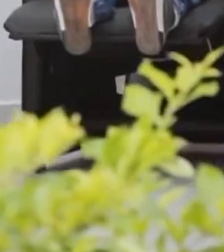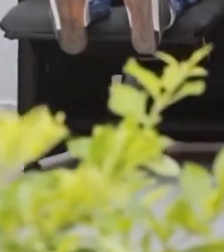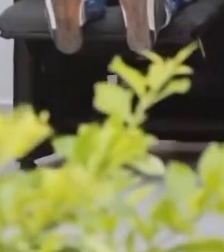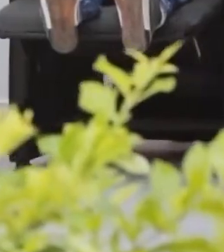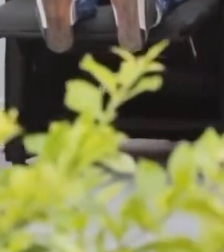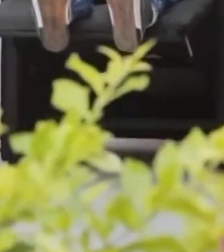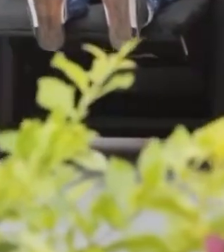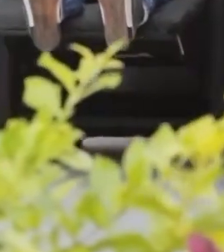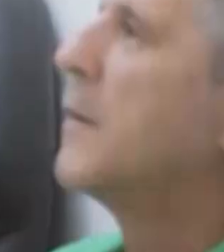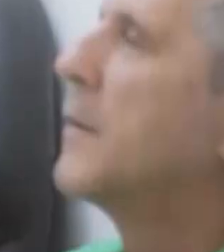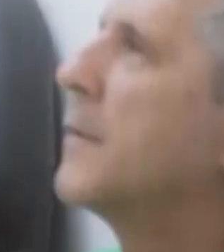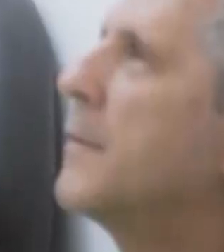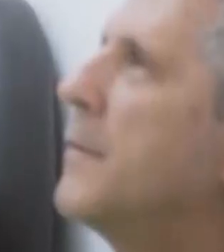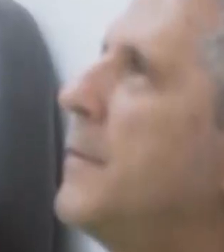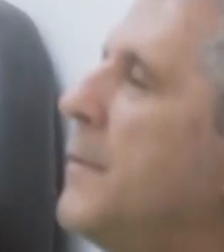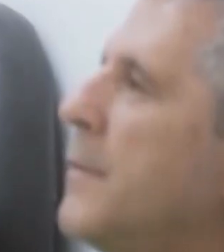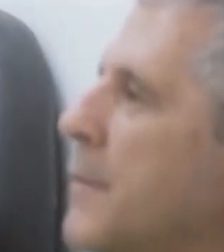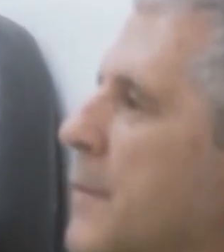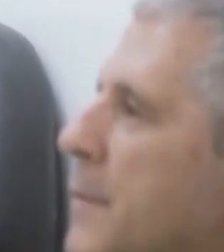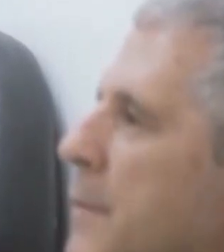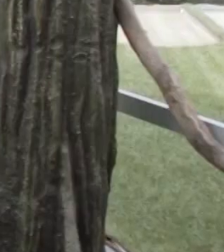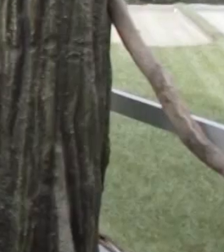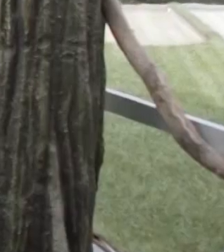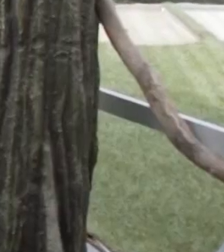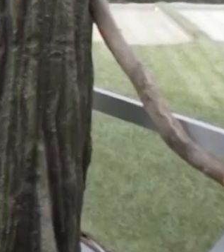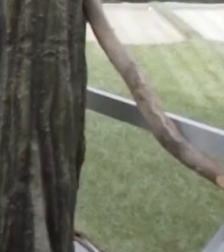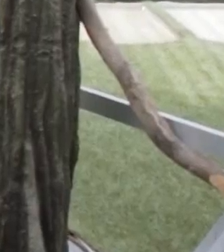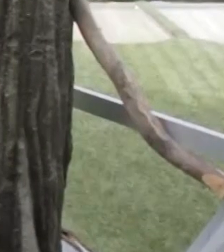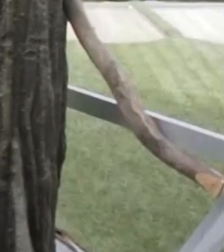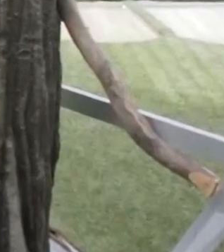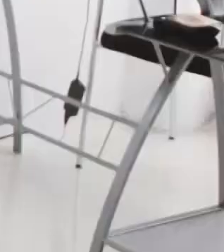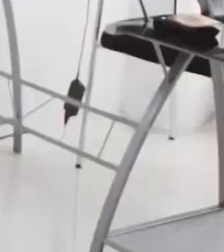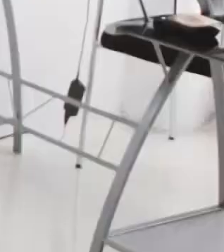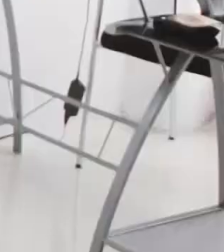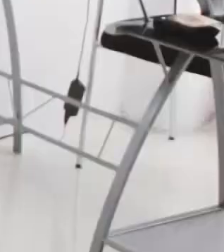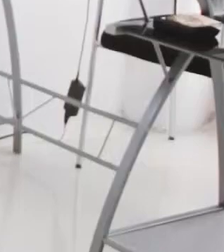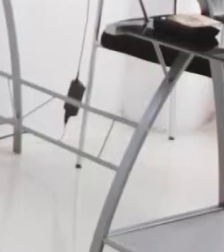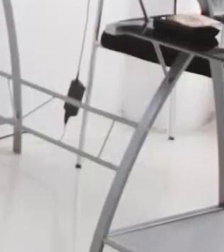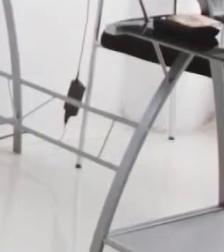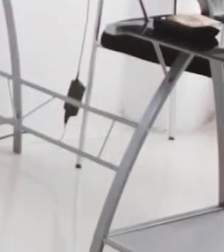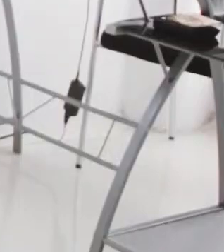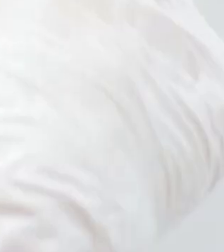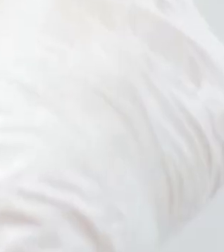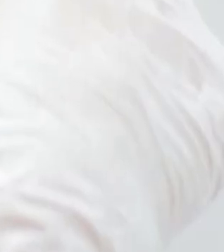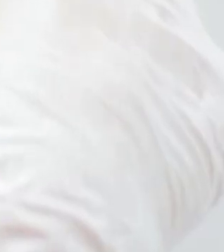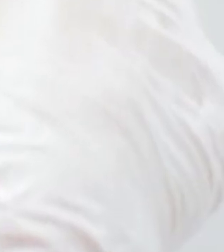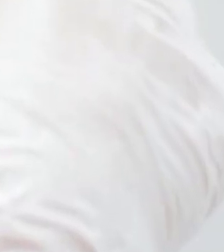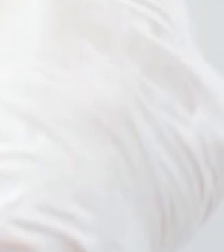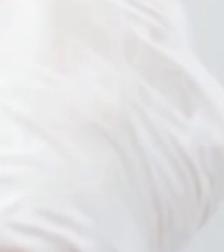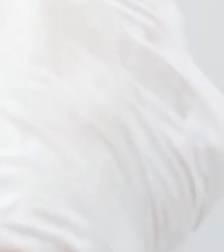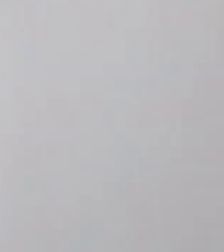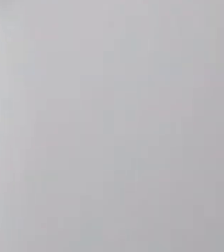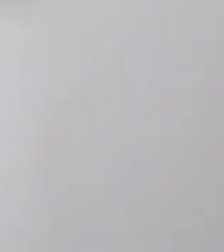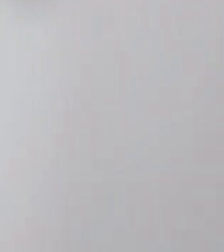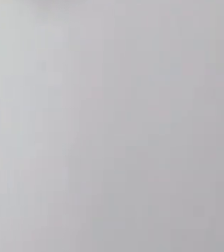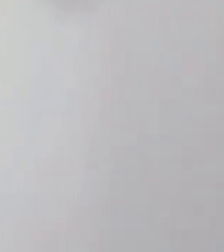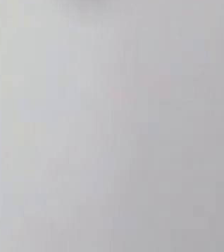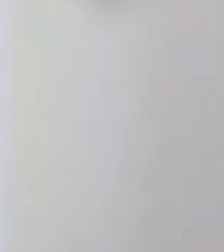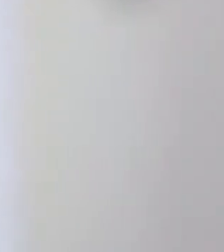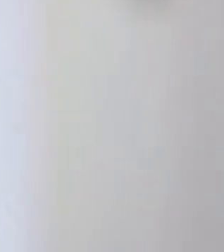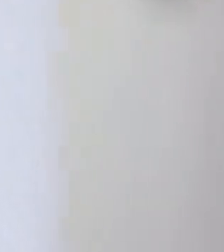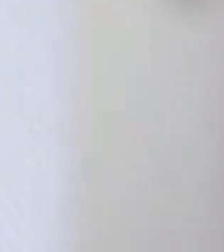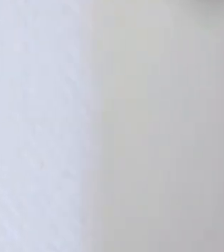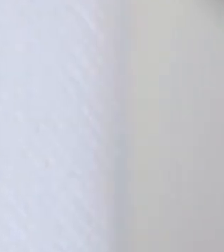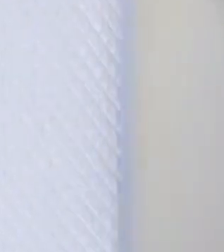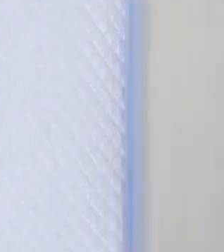terapia de gel acción o limpieza arterial psicoterapia fisioterapia estética y programas de